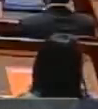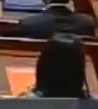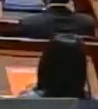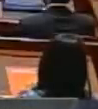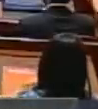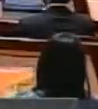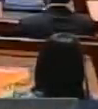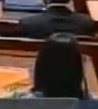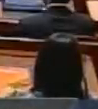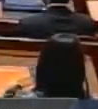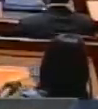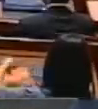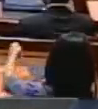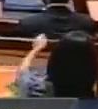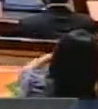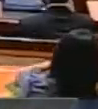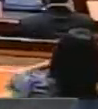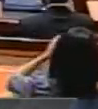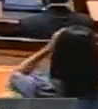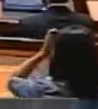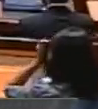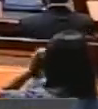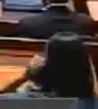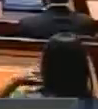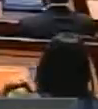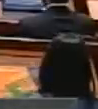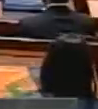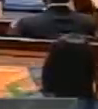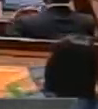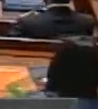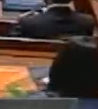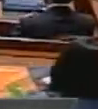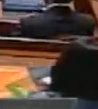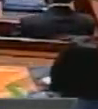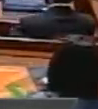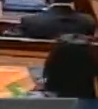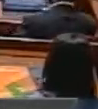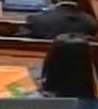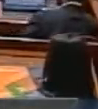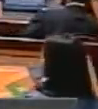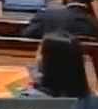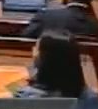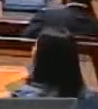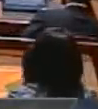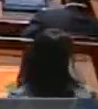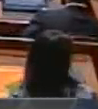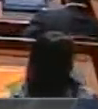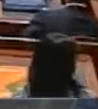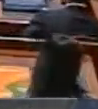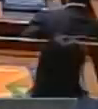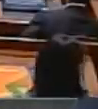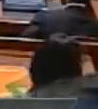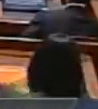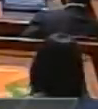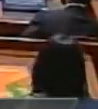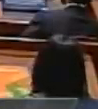igualmente la presencia del señor embajador de Argentina en nuestro país, el señor Darío Alessandri, y las personalidades que han acompañado en esta